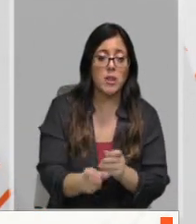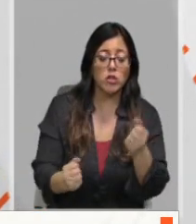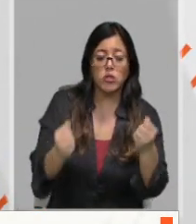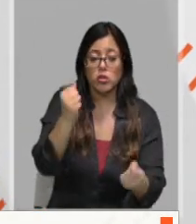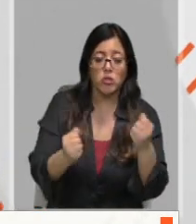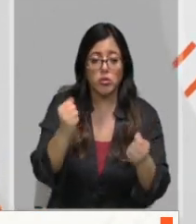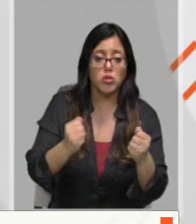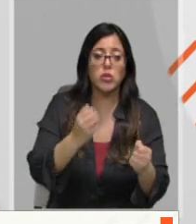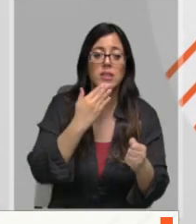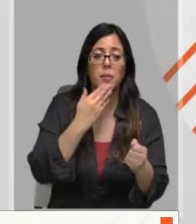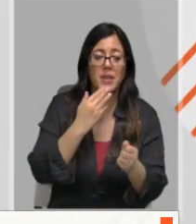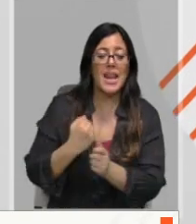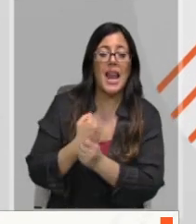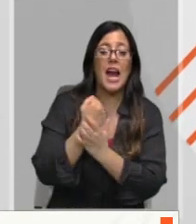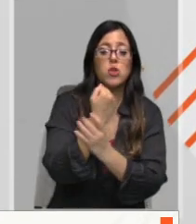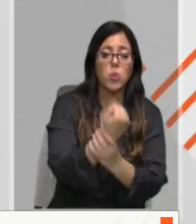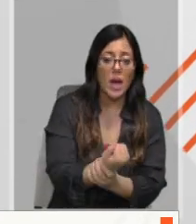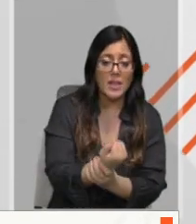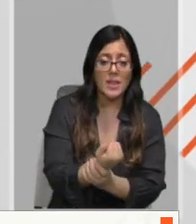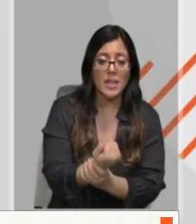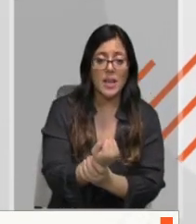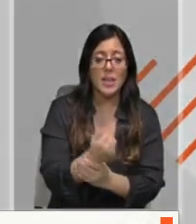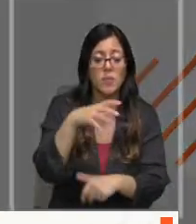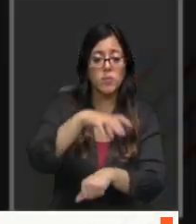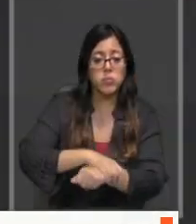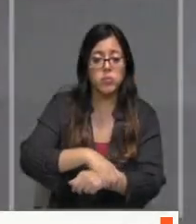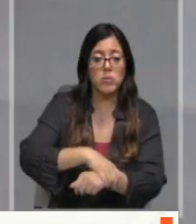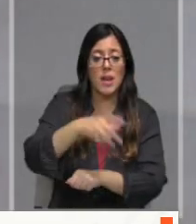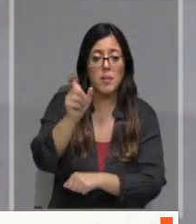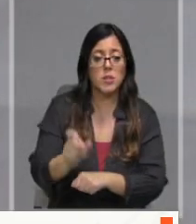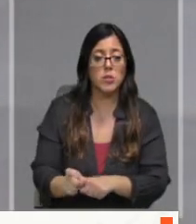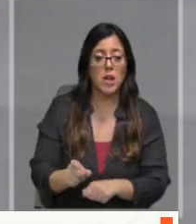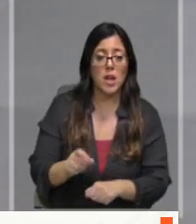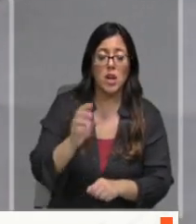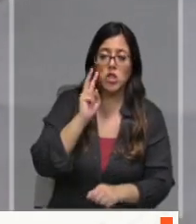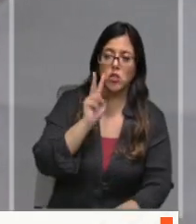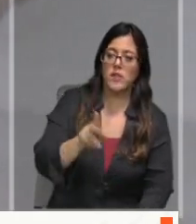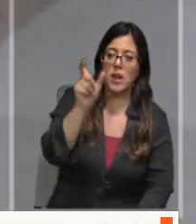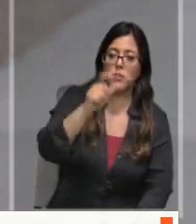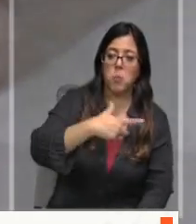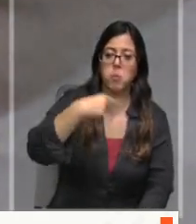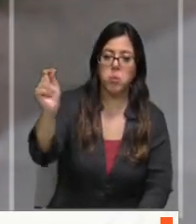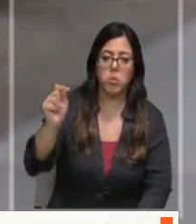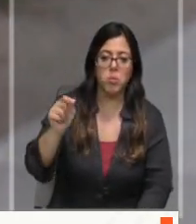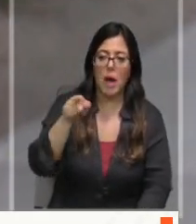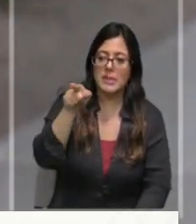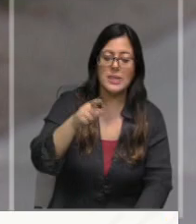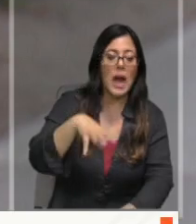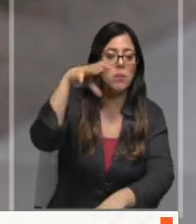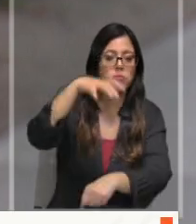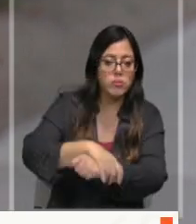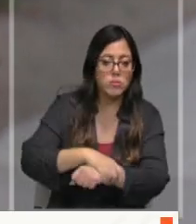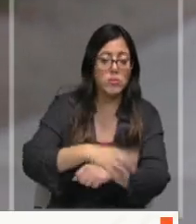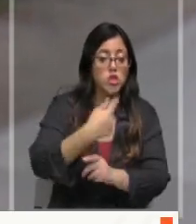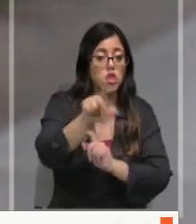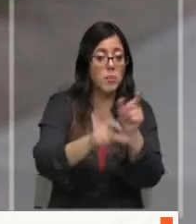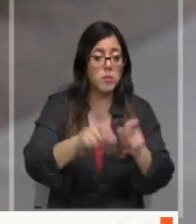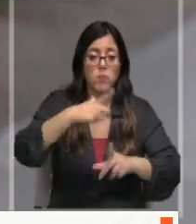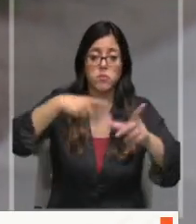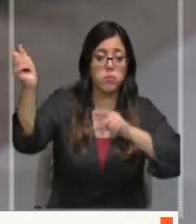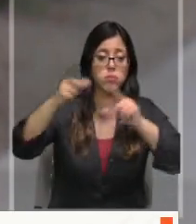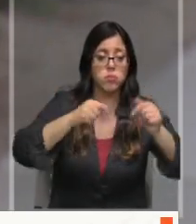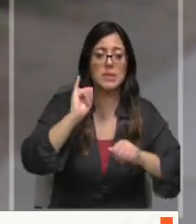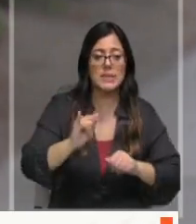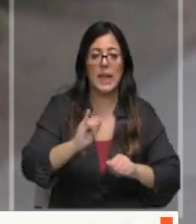delincuentes. Solamente vi que el que detuvieron iba arrancando hacia allá y ahí lo detuvieron los Carabineros. ¿Y los otros arrancaron por si...? Claro,